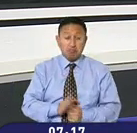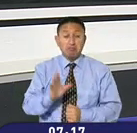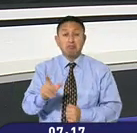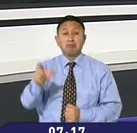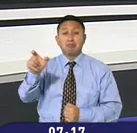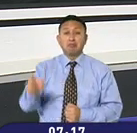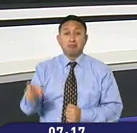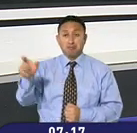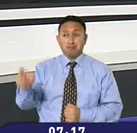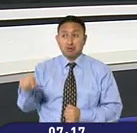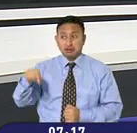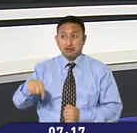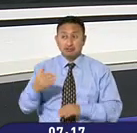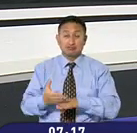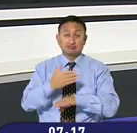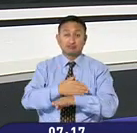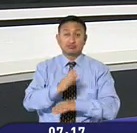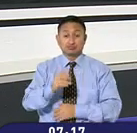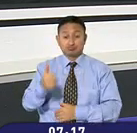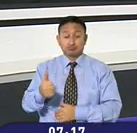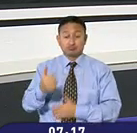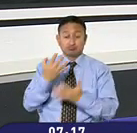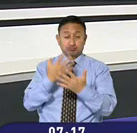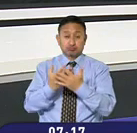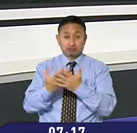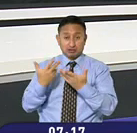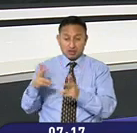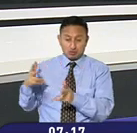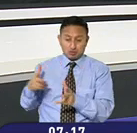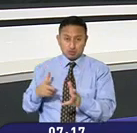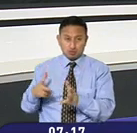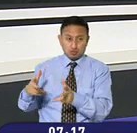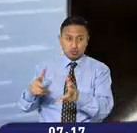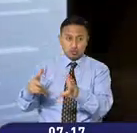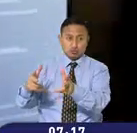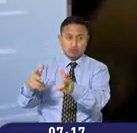sicarios la perseguían desde la misma penitenciaría.